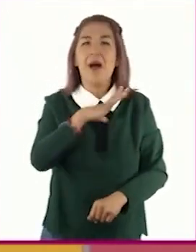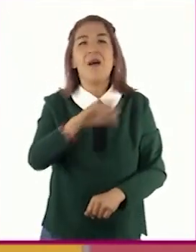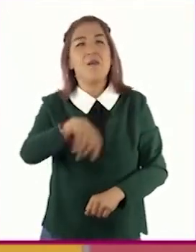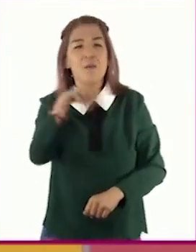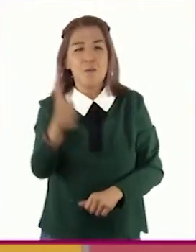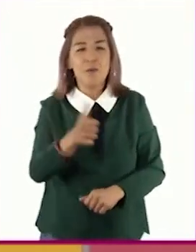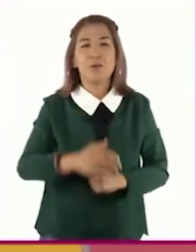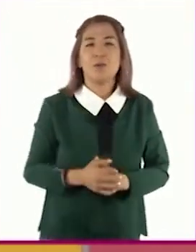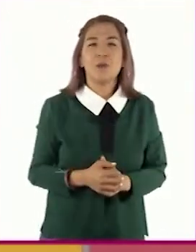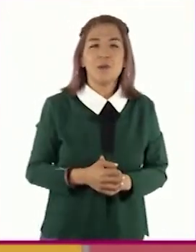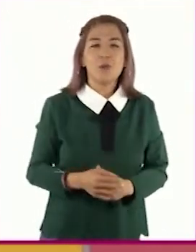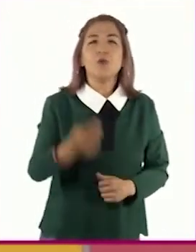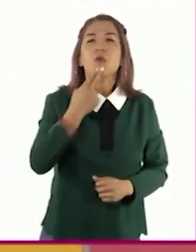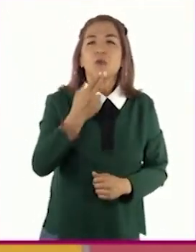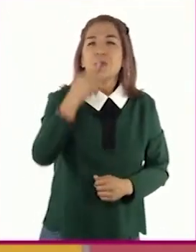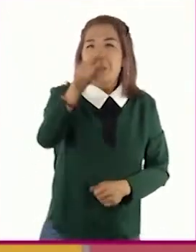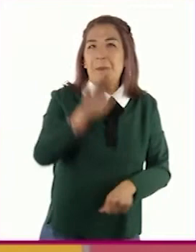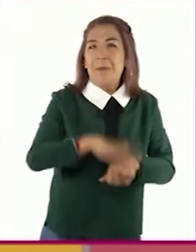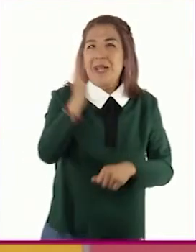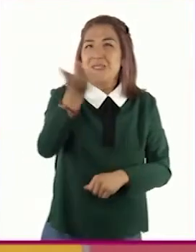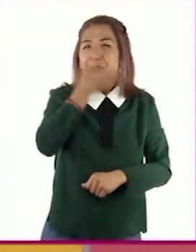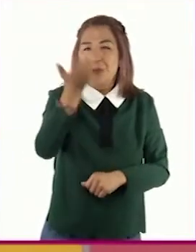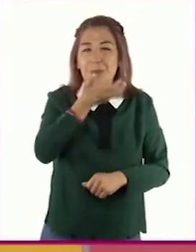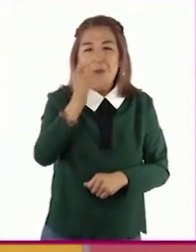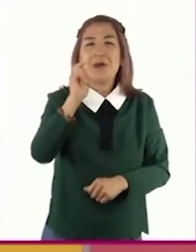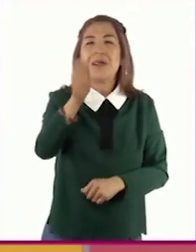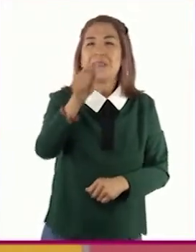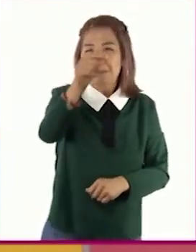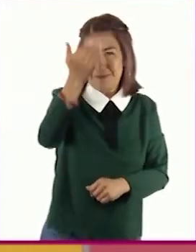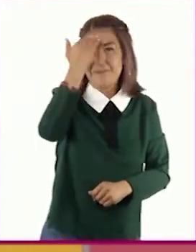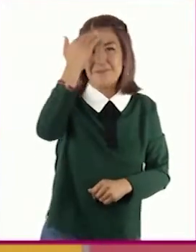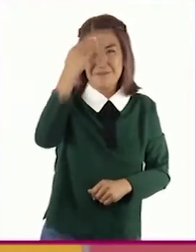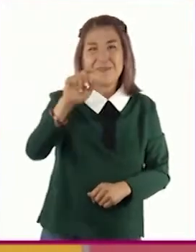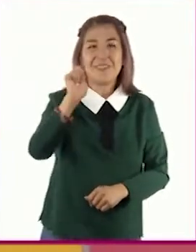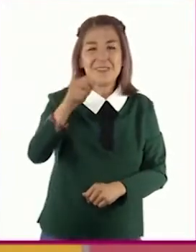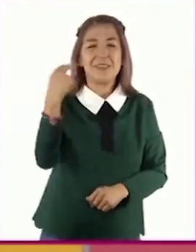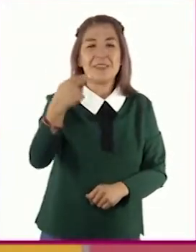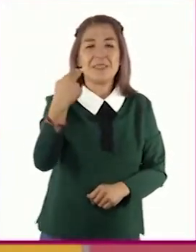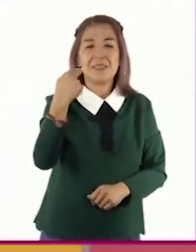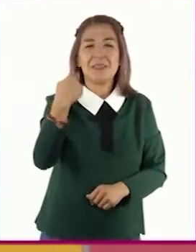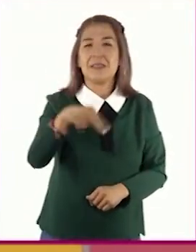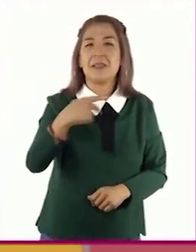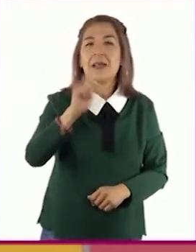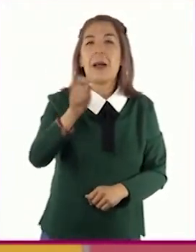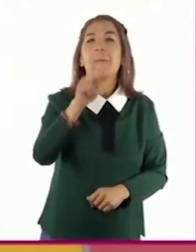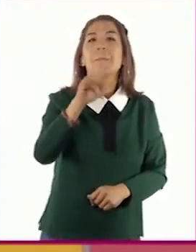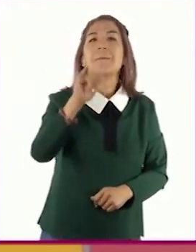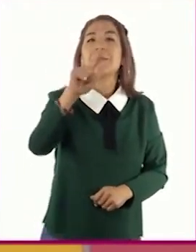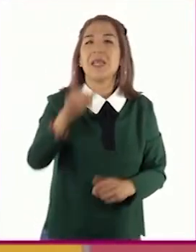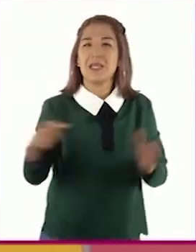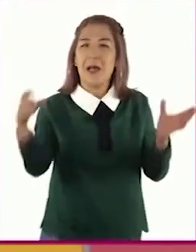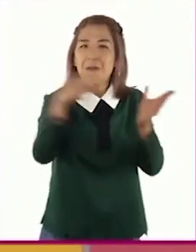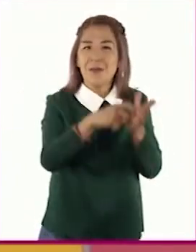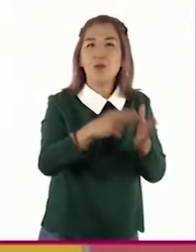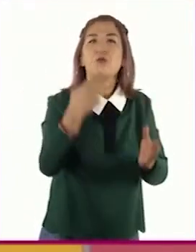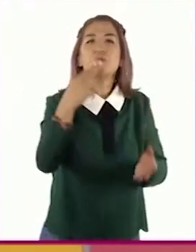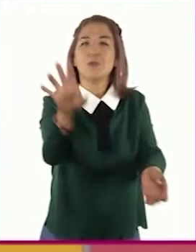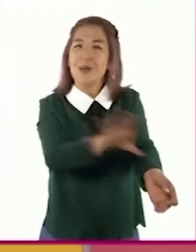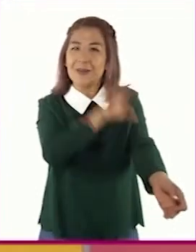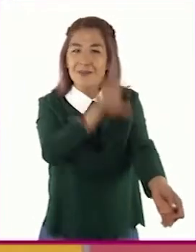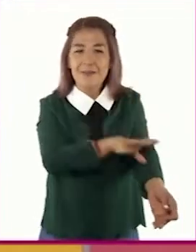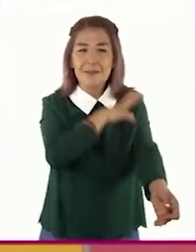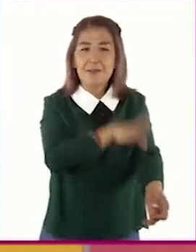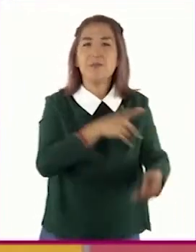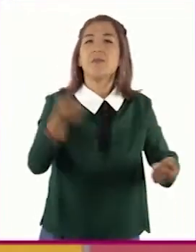también un uso que ustedes están familiarizados, que lo conocen muy, muy bien, es el asunto de las pilas, ¿sí?, las pilas eléctricas,